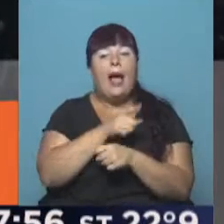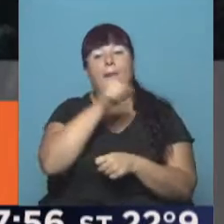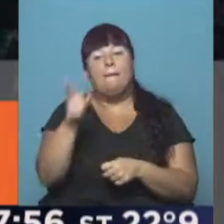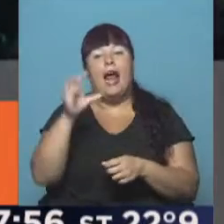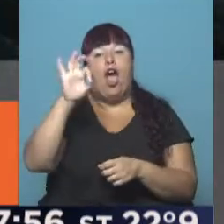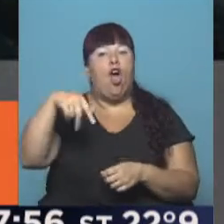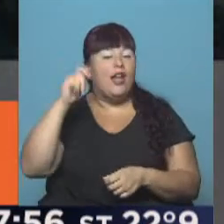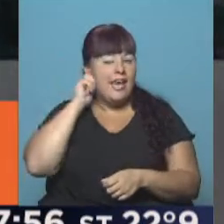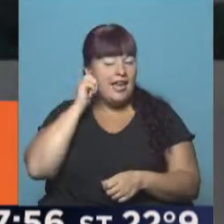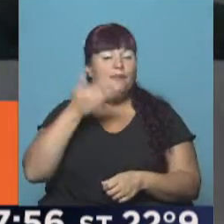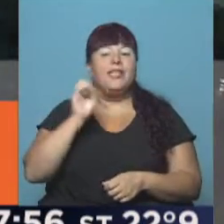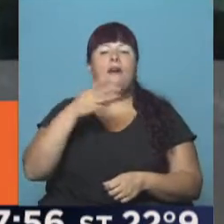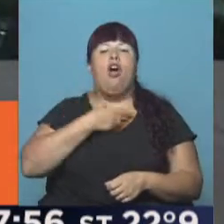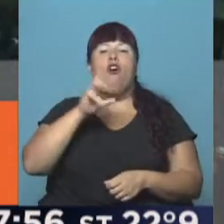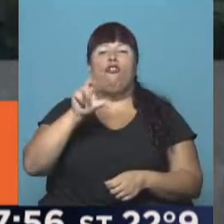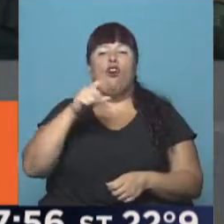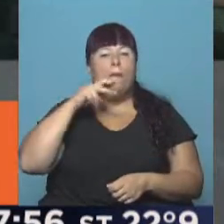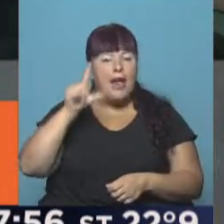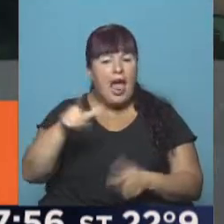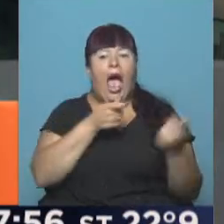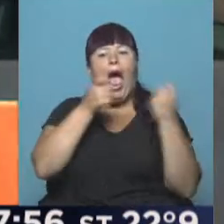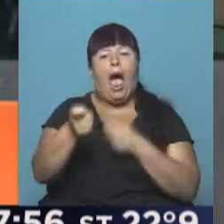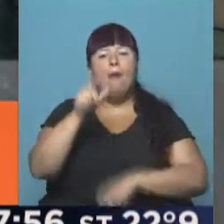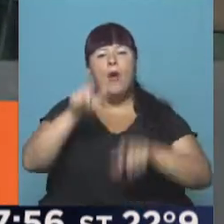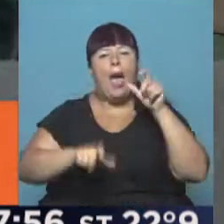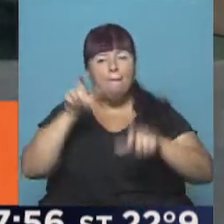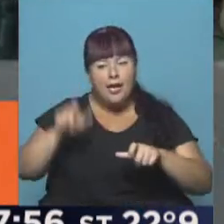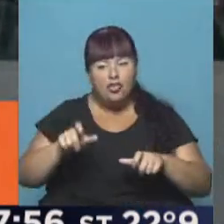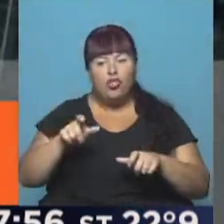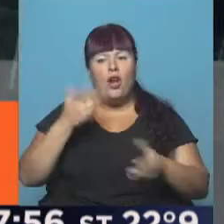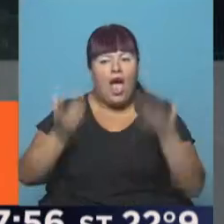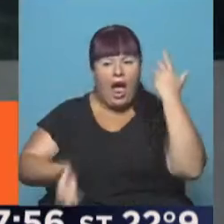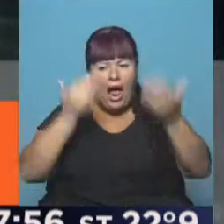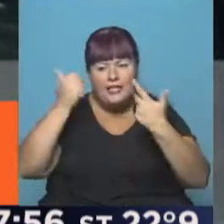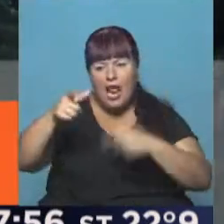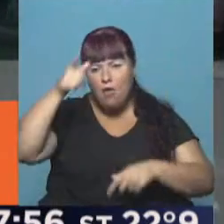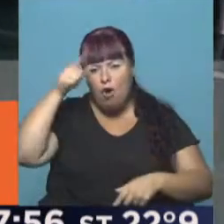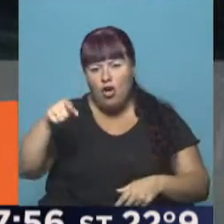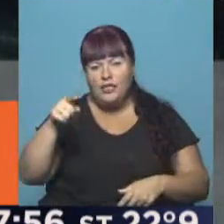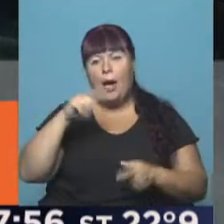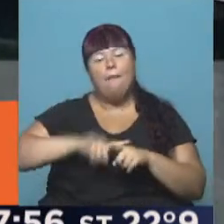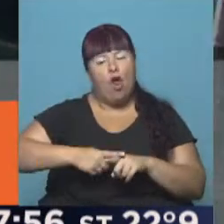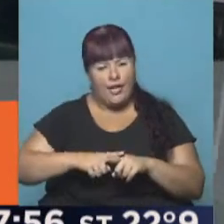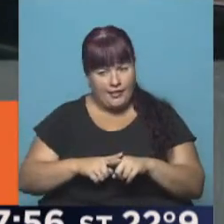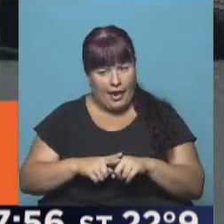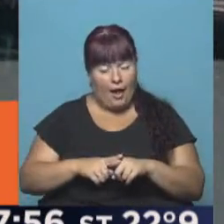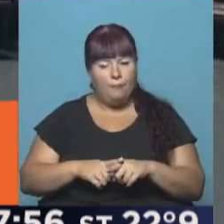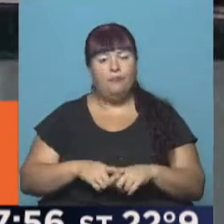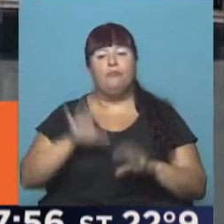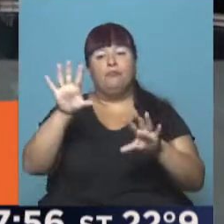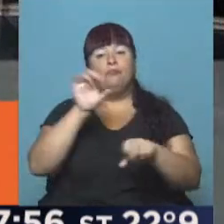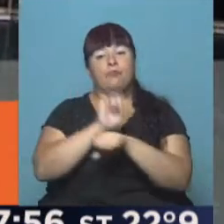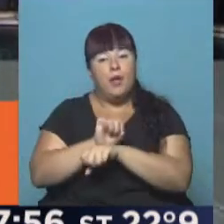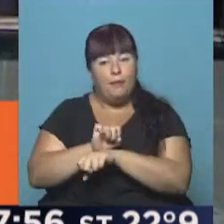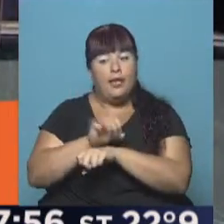una ONG, Foro Penal, y estaba apoyando a unos vecinos que estaban siendo allanados por la policía política. Correcto. Lo llevan en